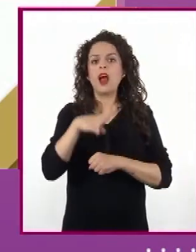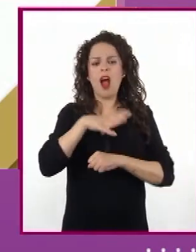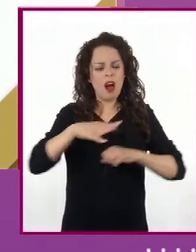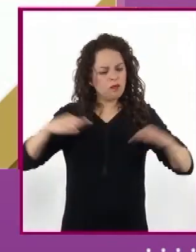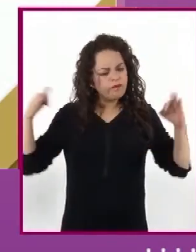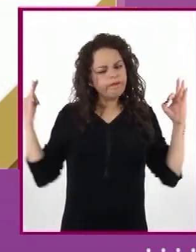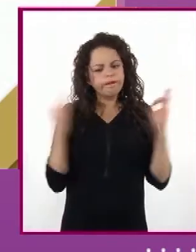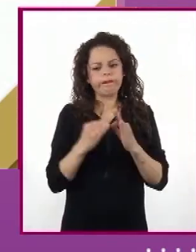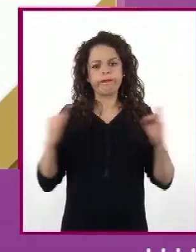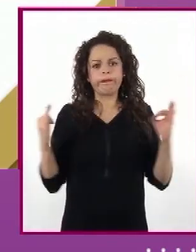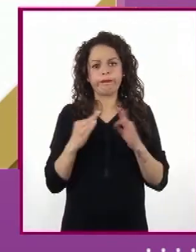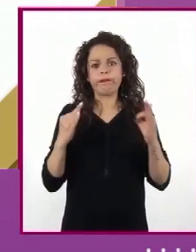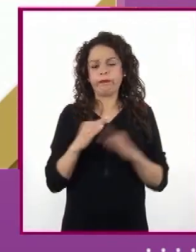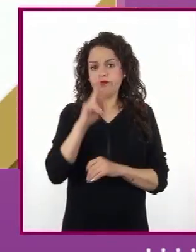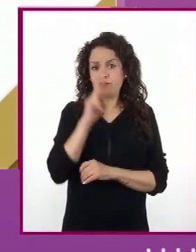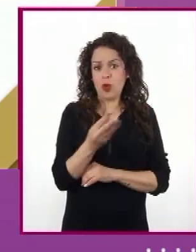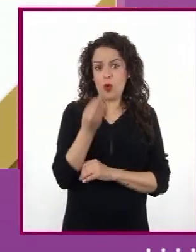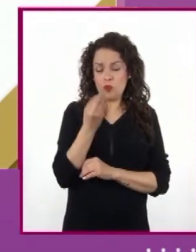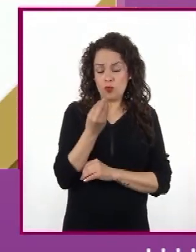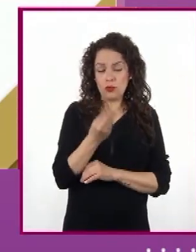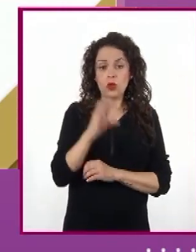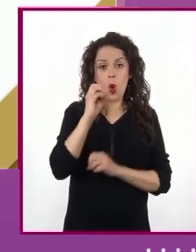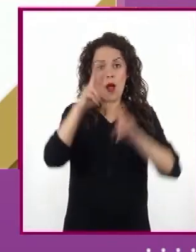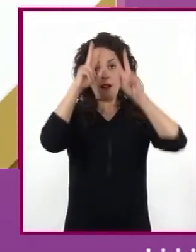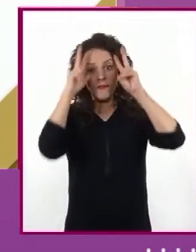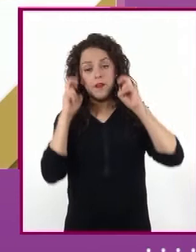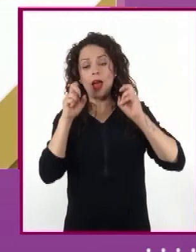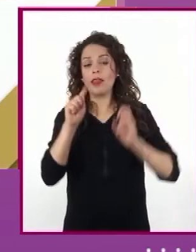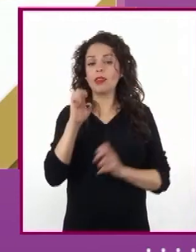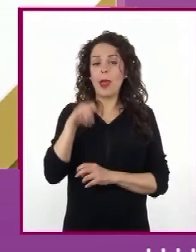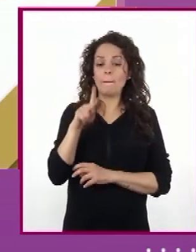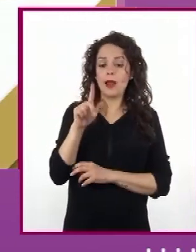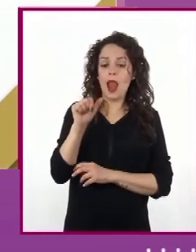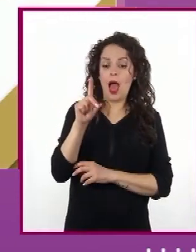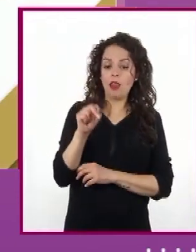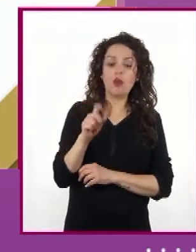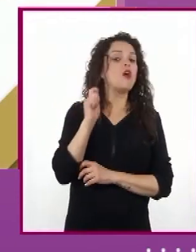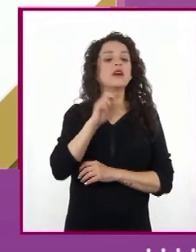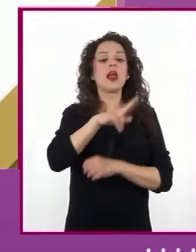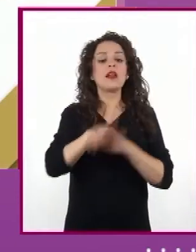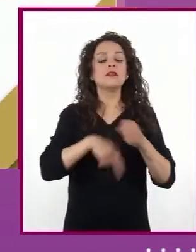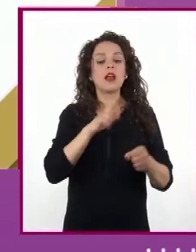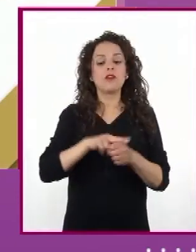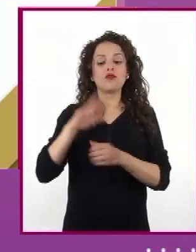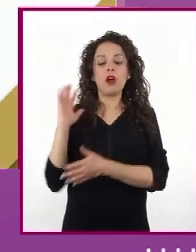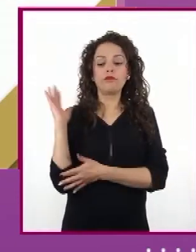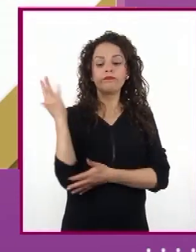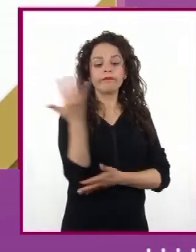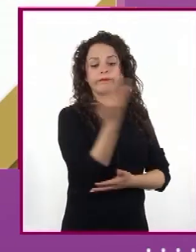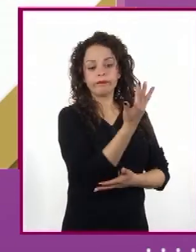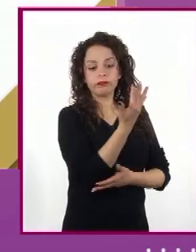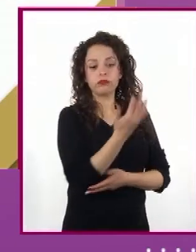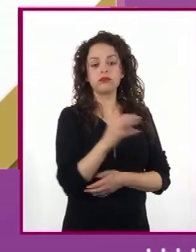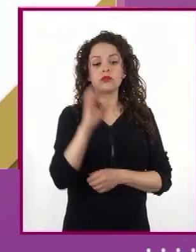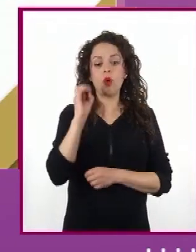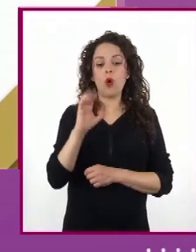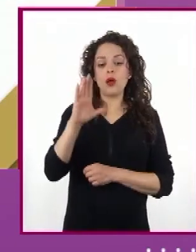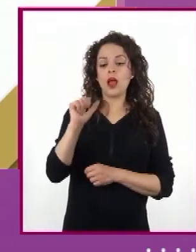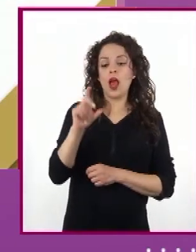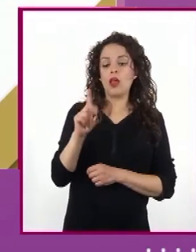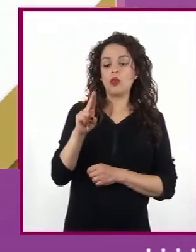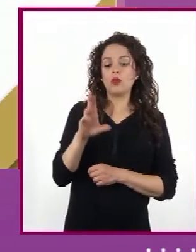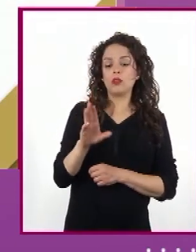o templados y veranos templados. La vegetación natural son los bosques templados o